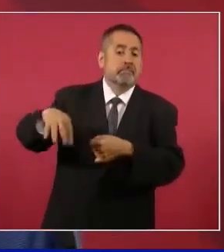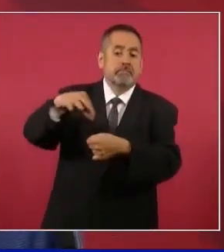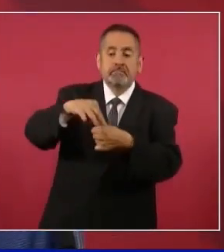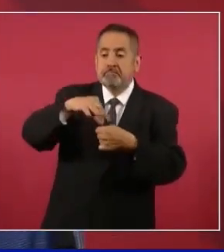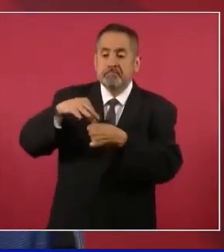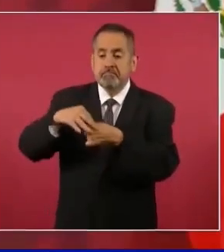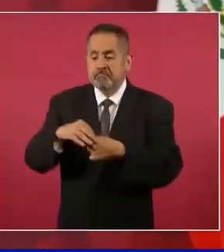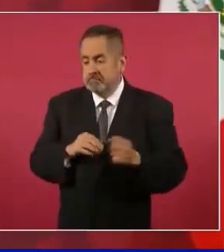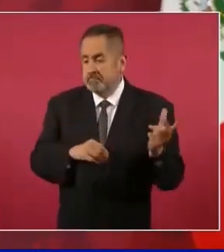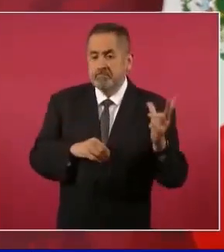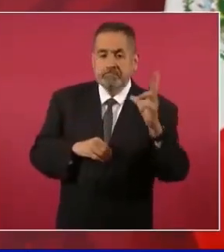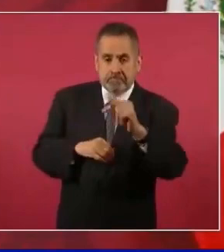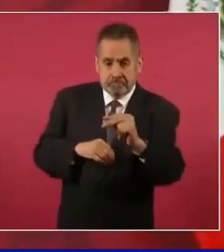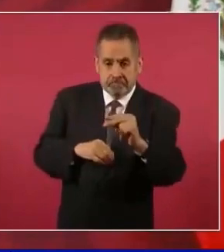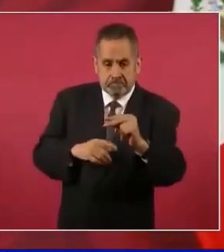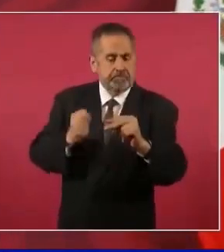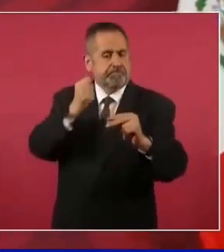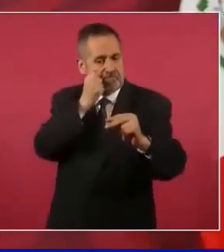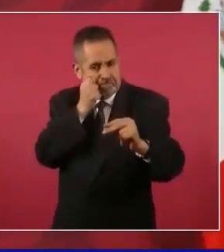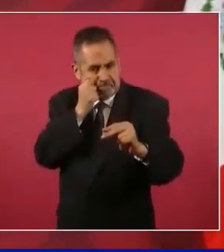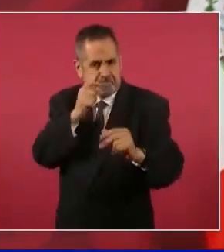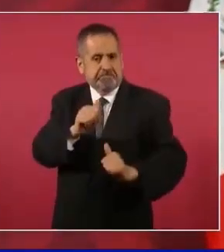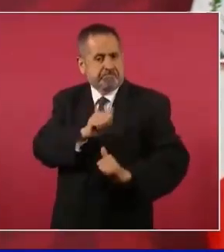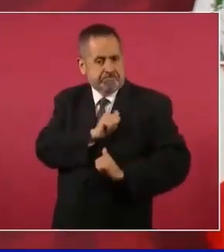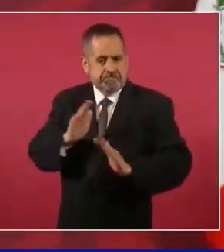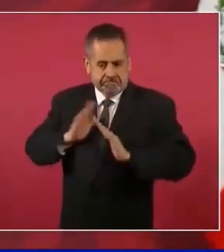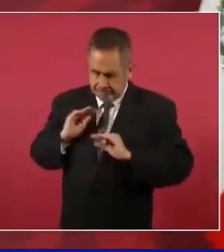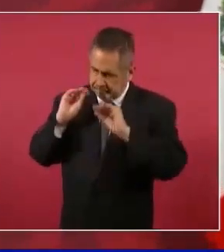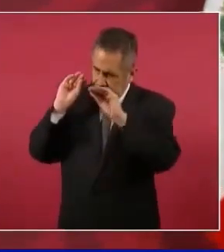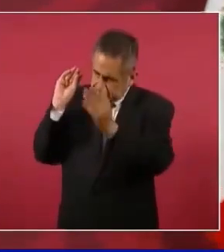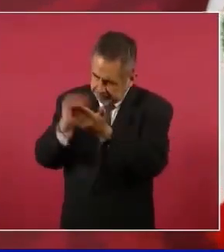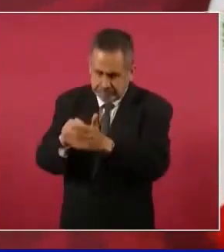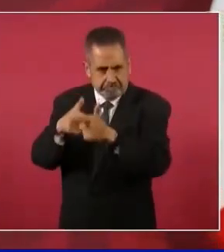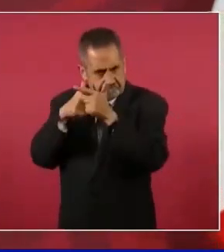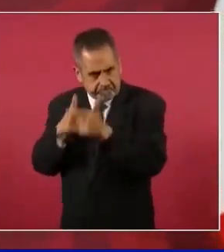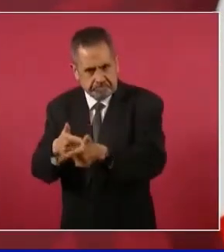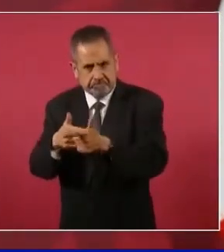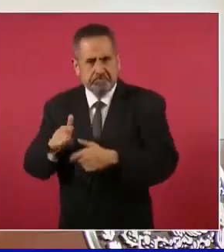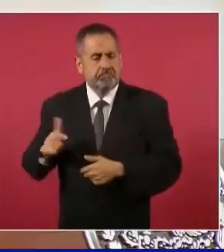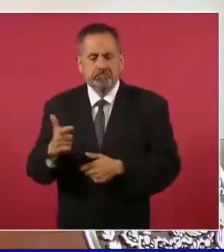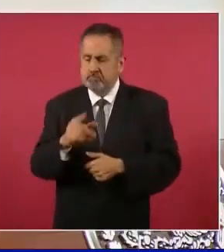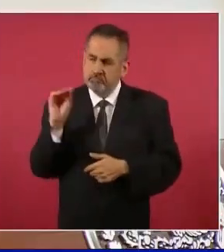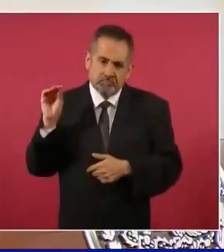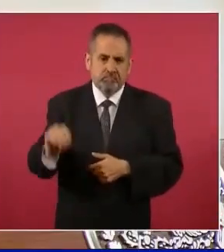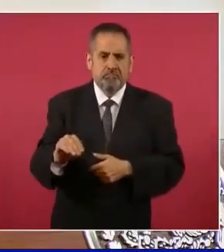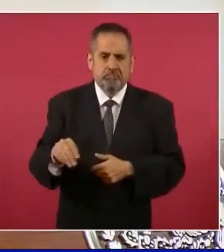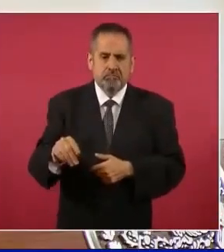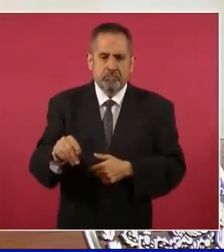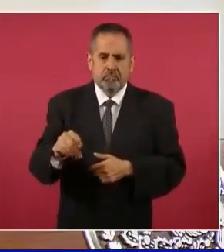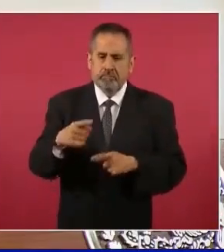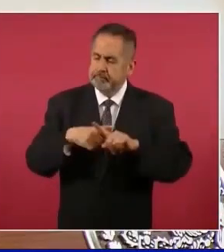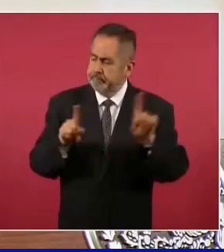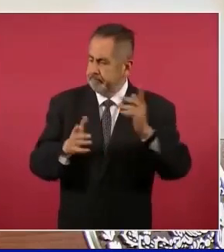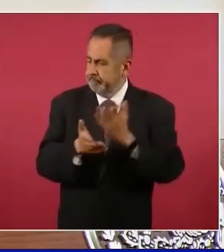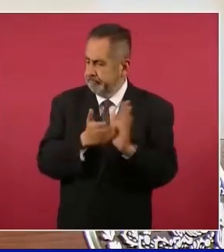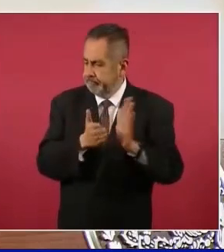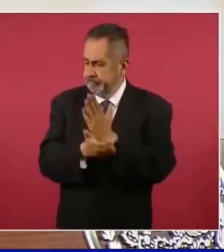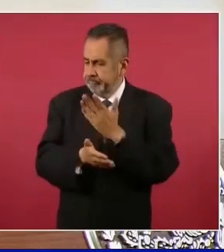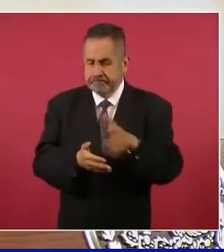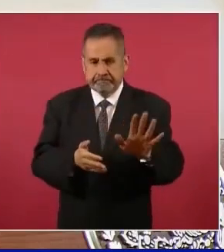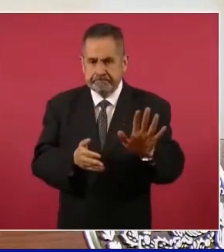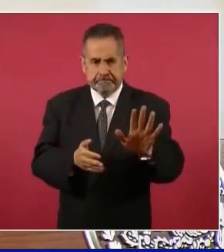contra, el ejército va a continuar en Guanajuato. Porque una cosa